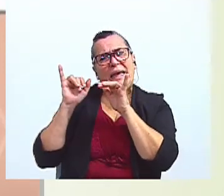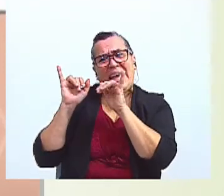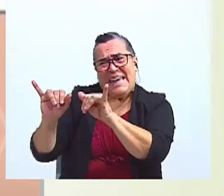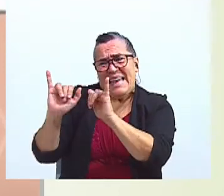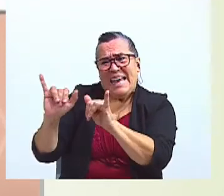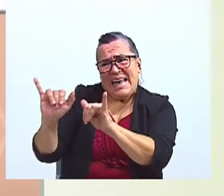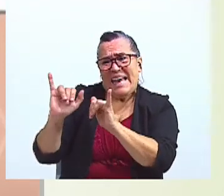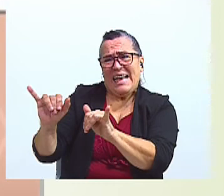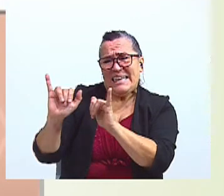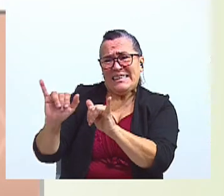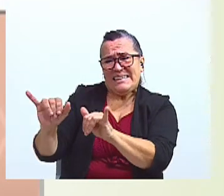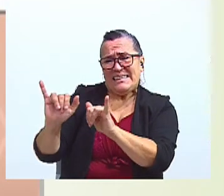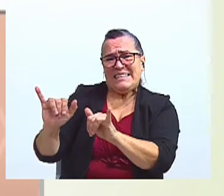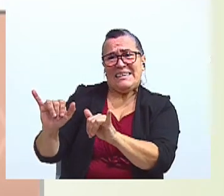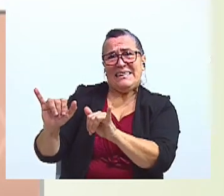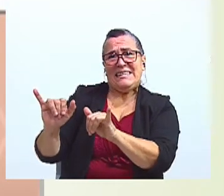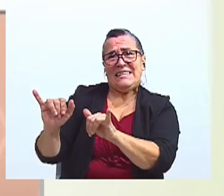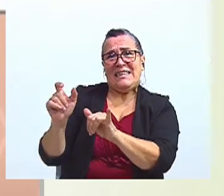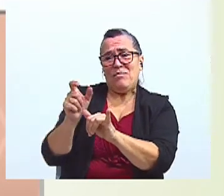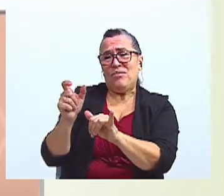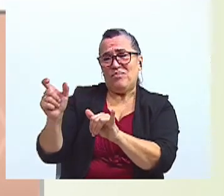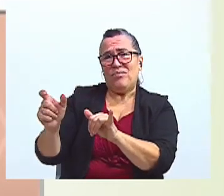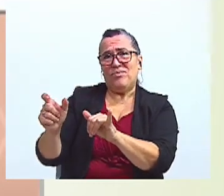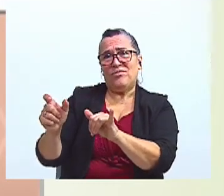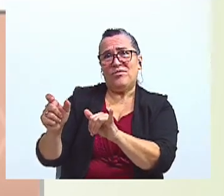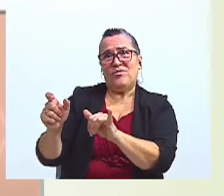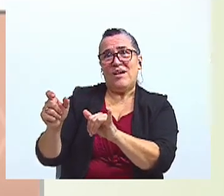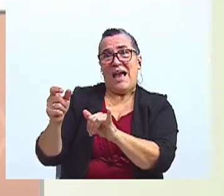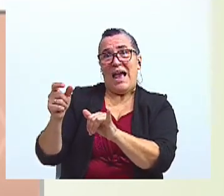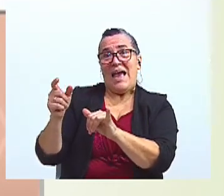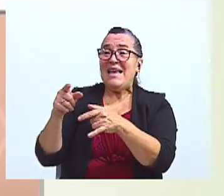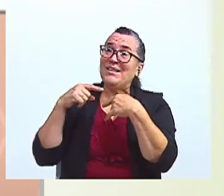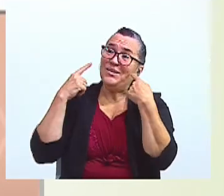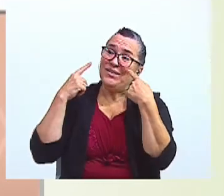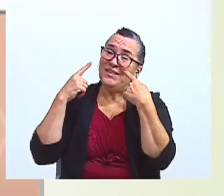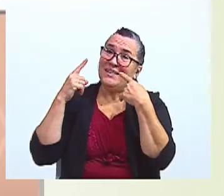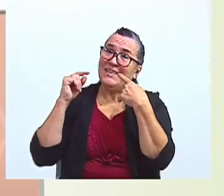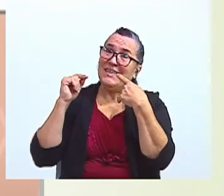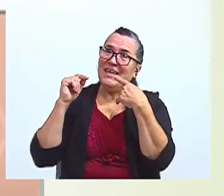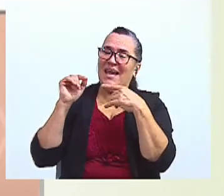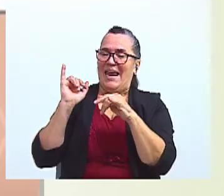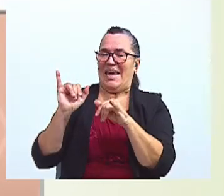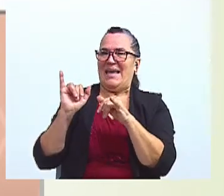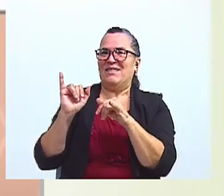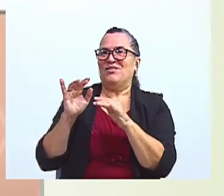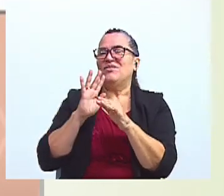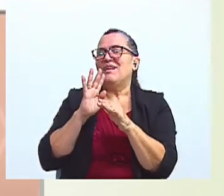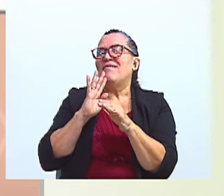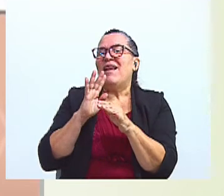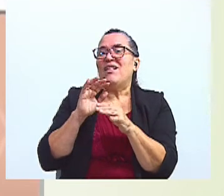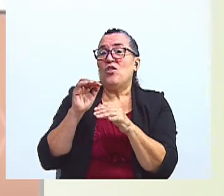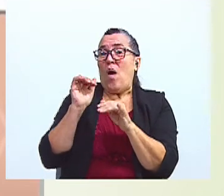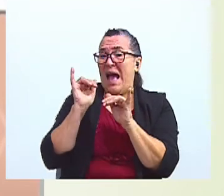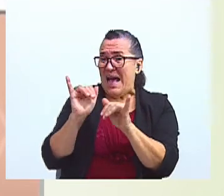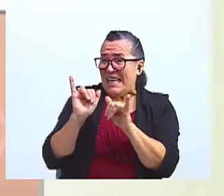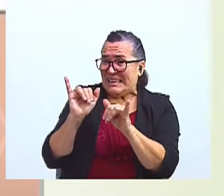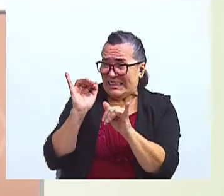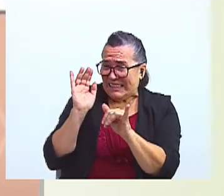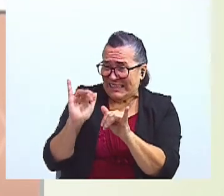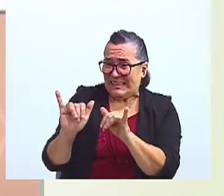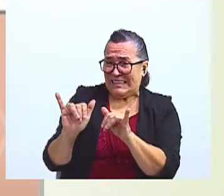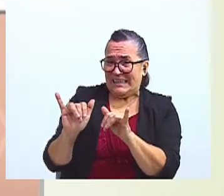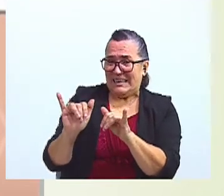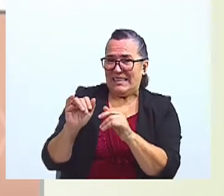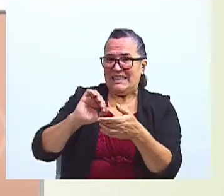así mismo como estás ahora y sonríe. En este caso, así mismo es sinónimo